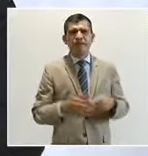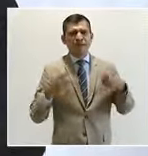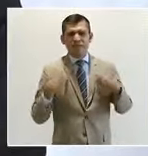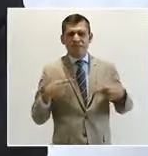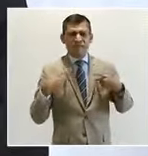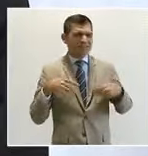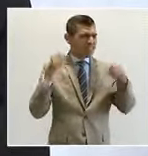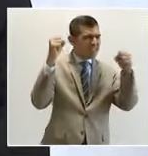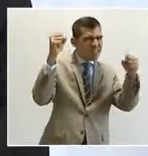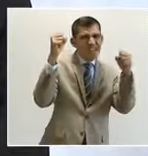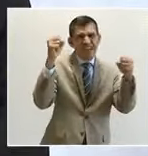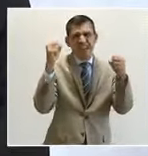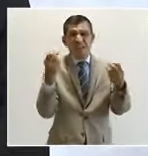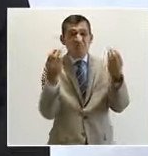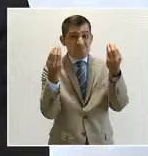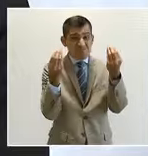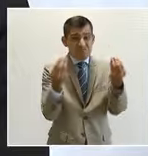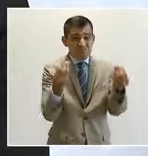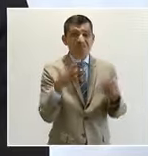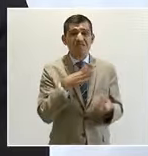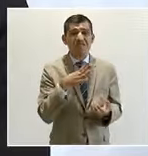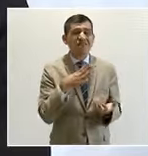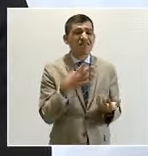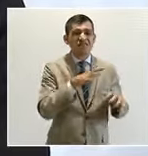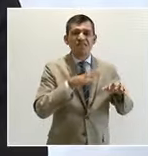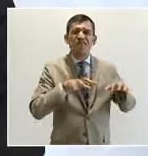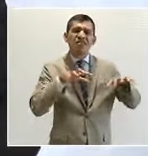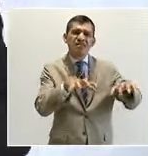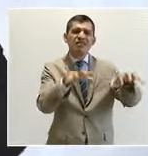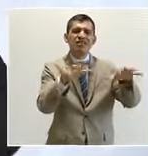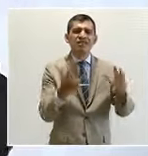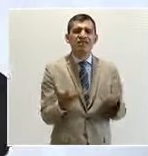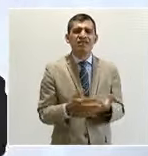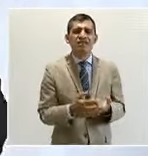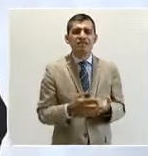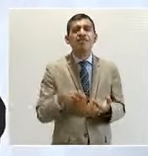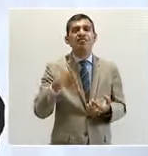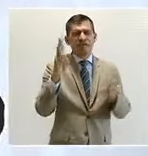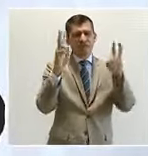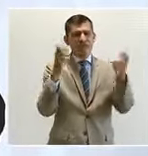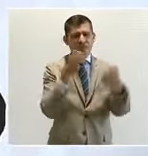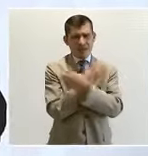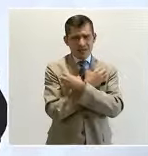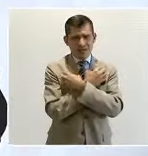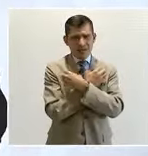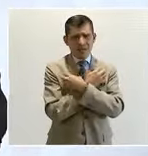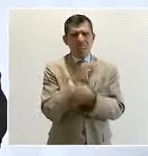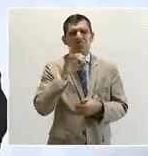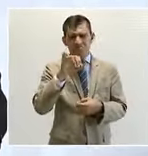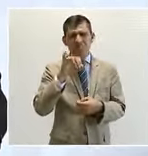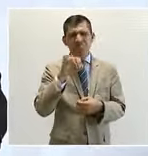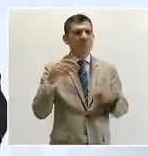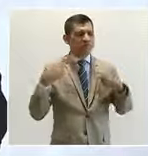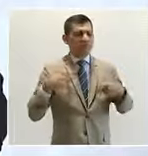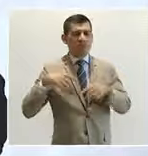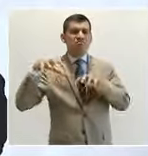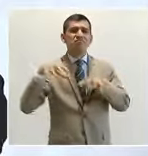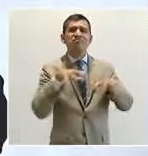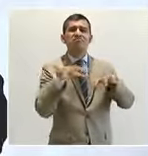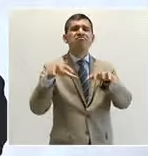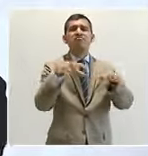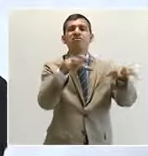de la salud el caso de la educación sí hubo protesta En